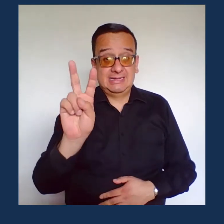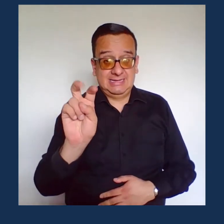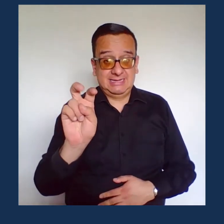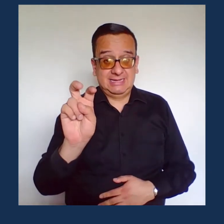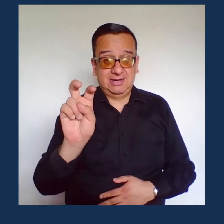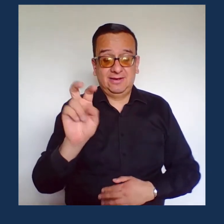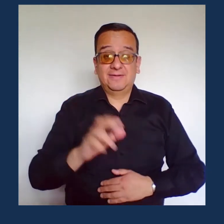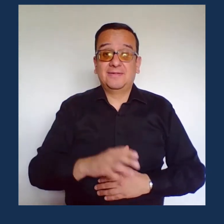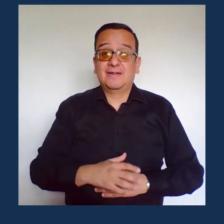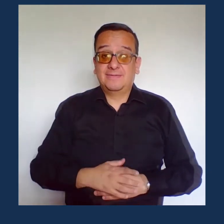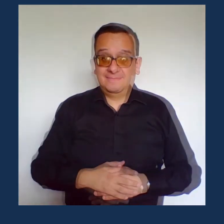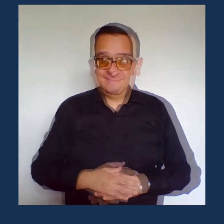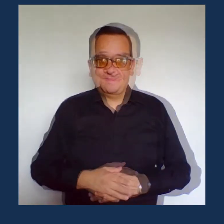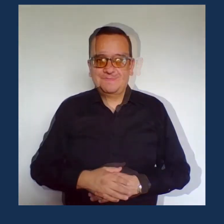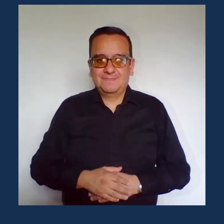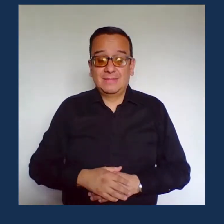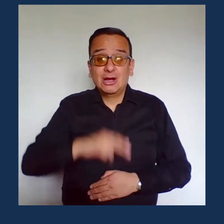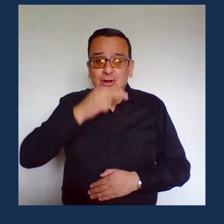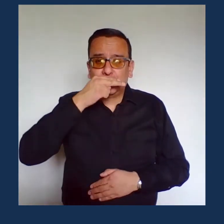7.